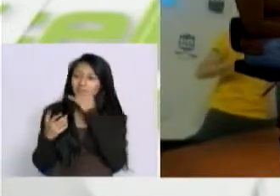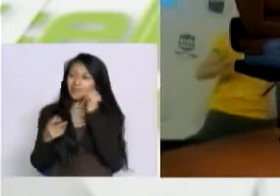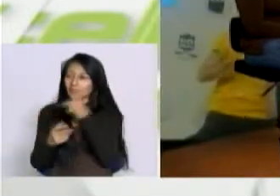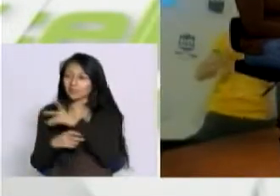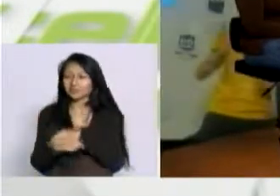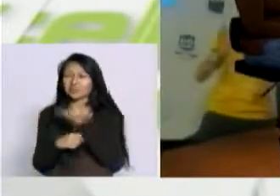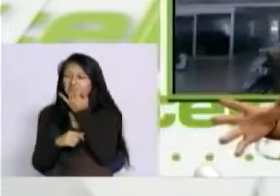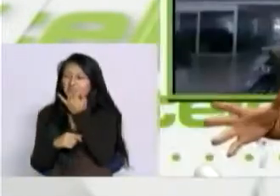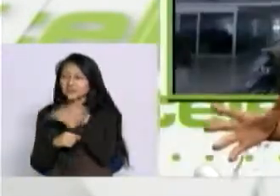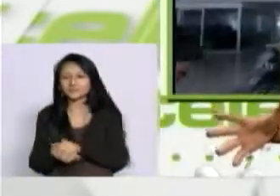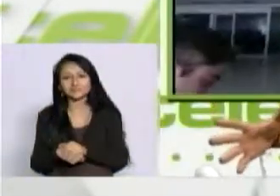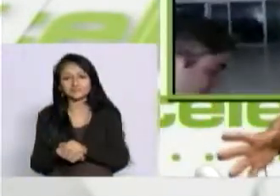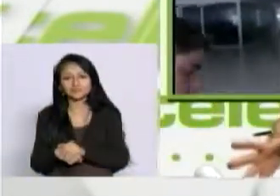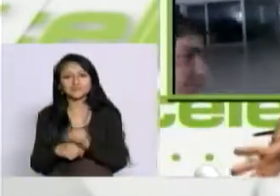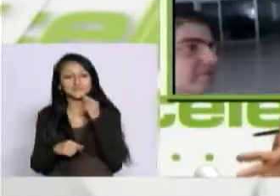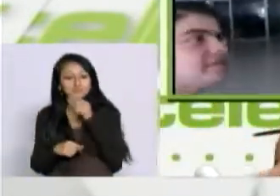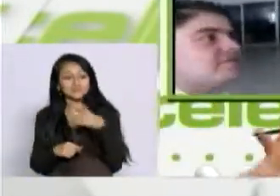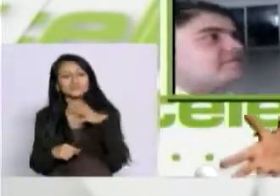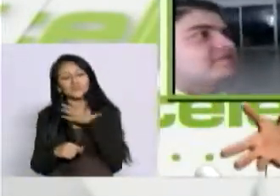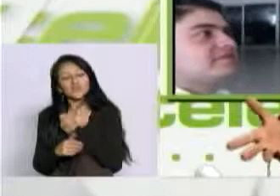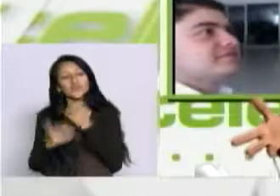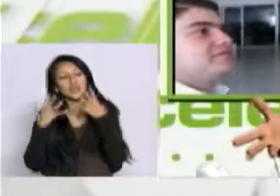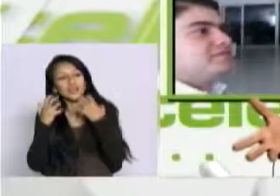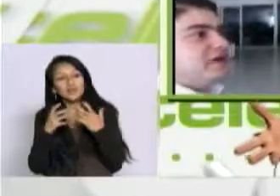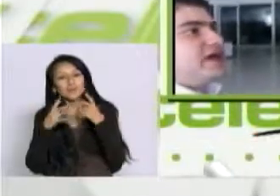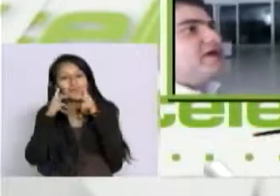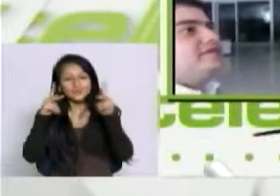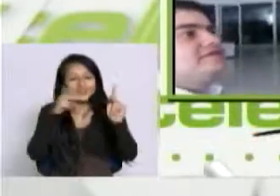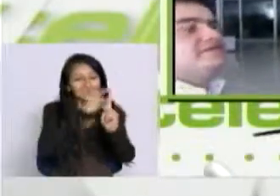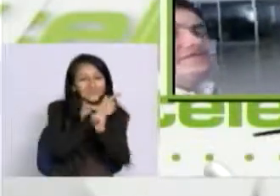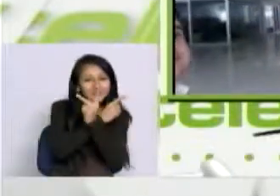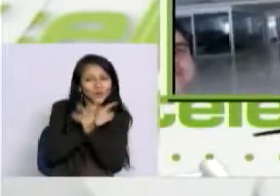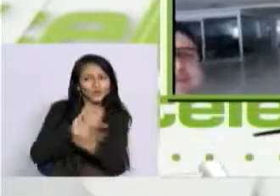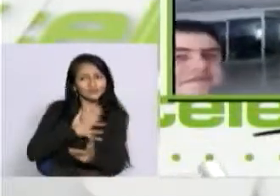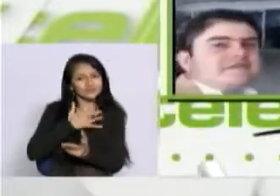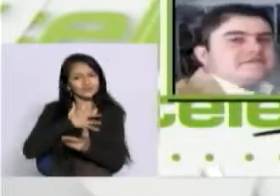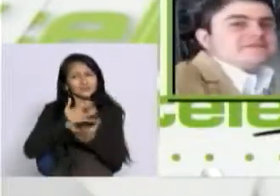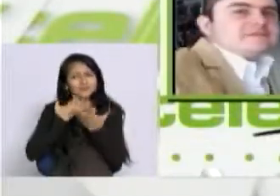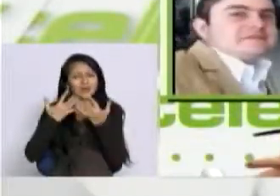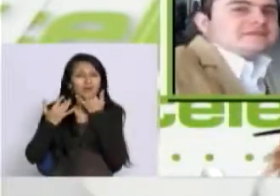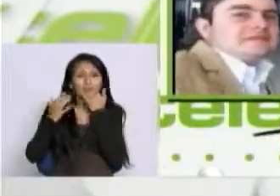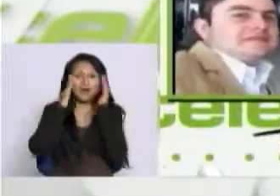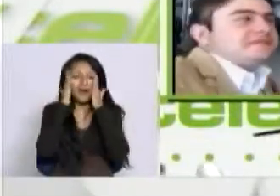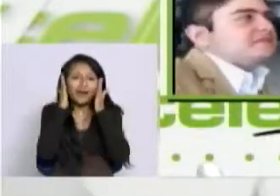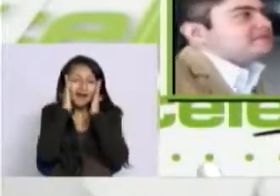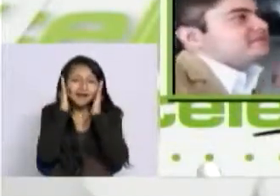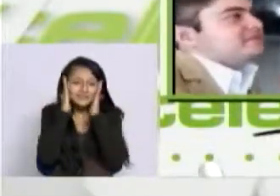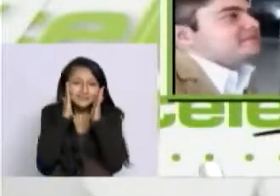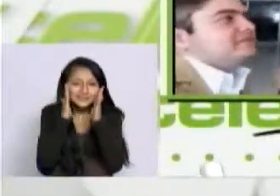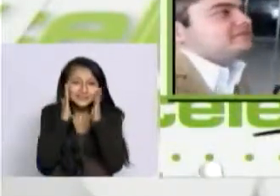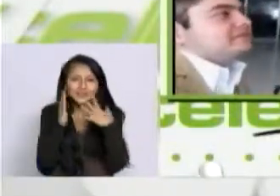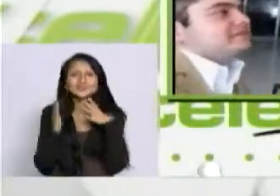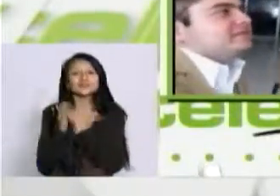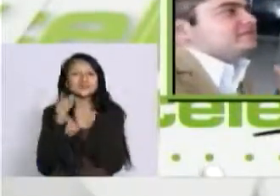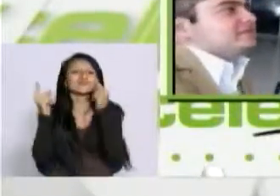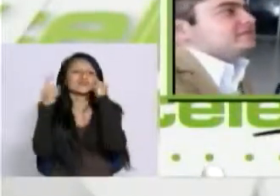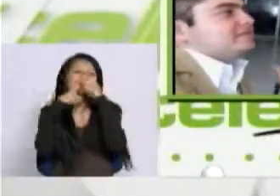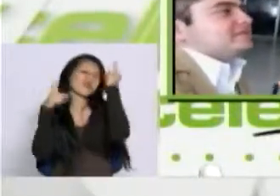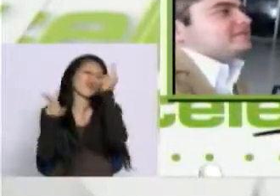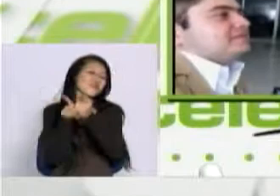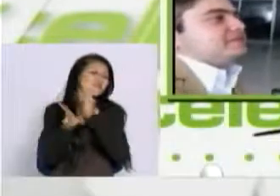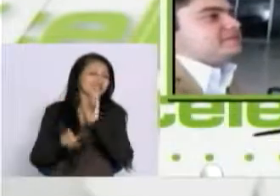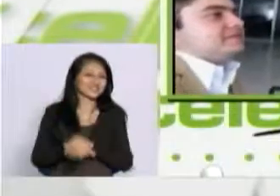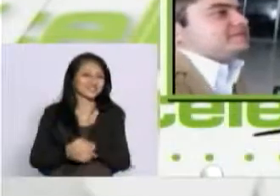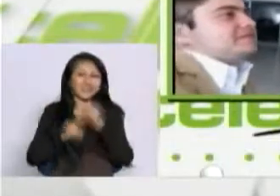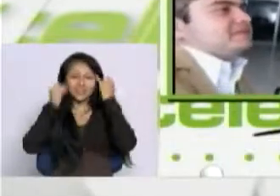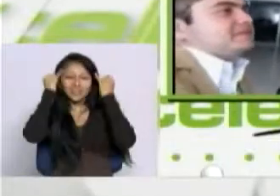todos dijeran, uy, ¿qué va a pasar ahí en hashtag? ¿Cómo que los van a echar? ¿Cómo que se va a acabar el programa? Y creo que lo logramos. Eso fue una idea en